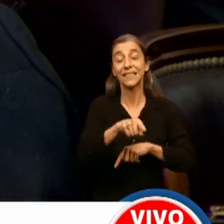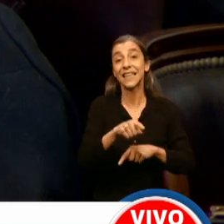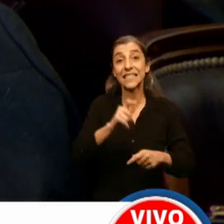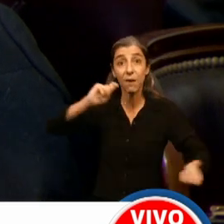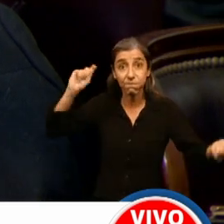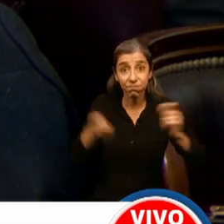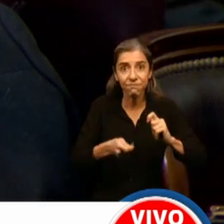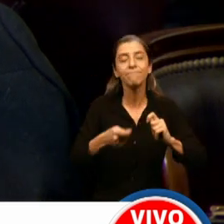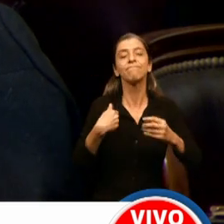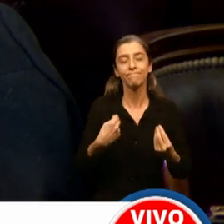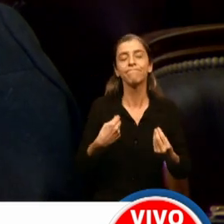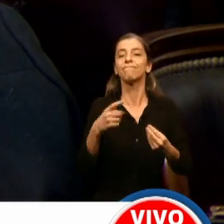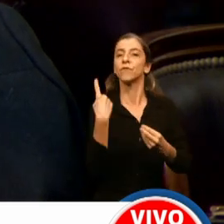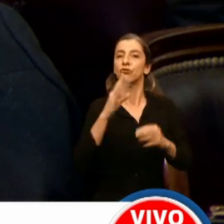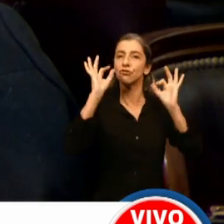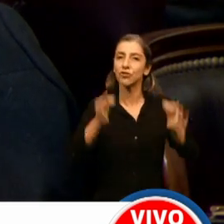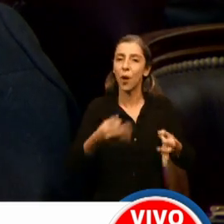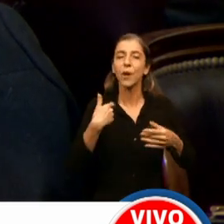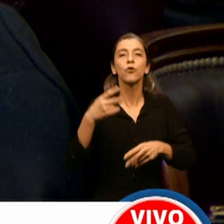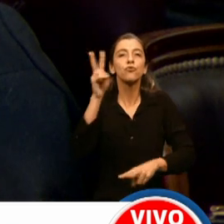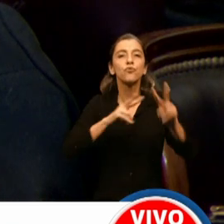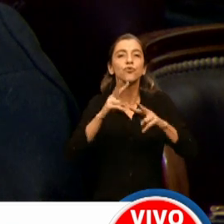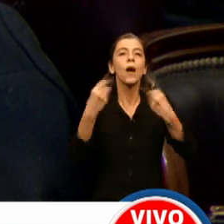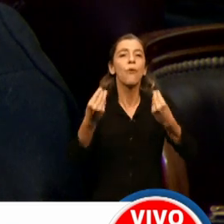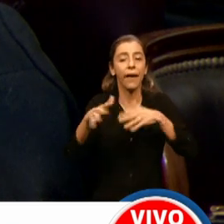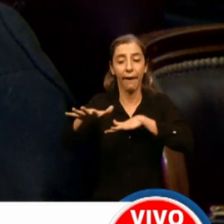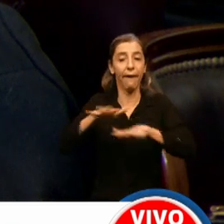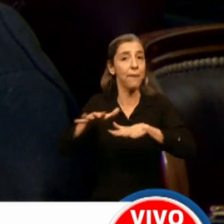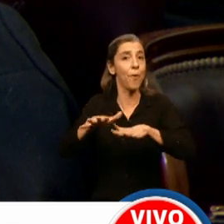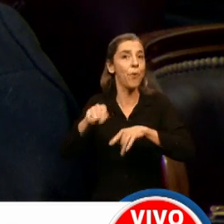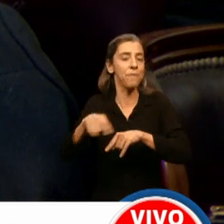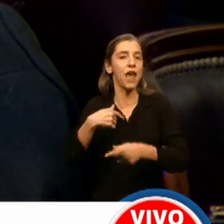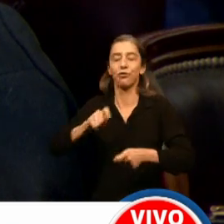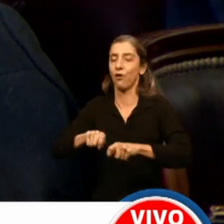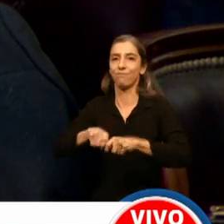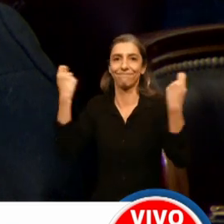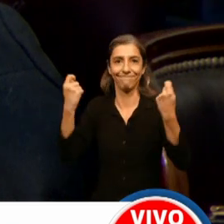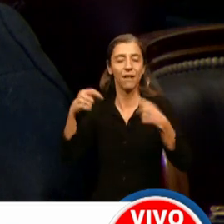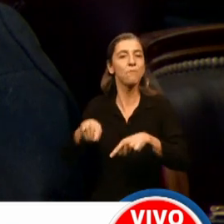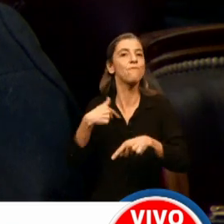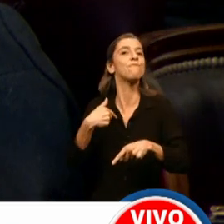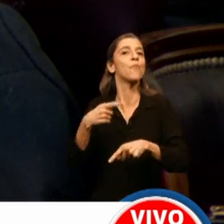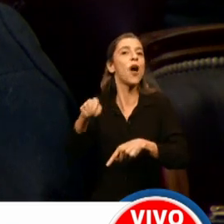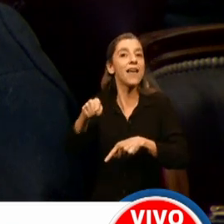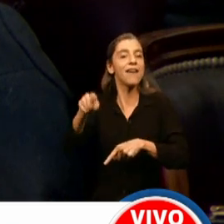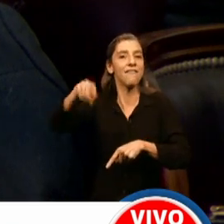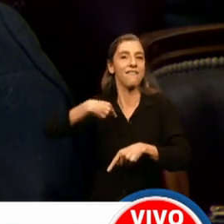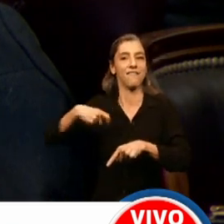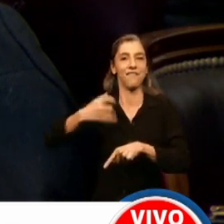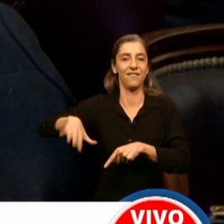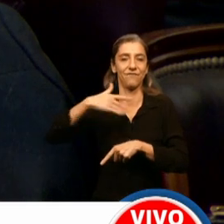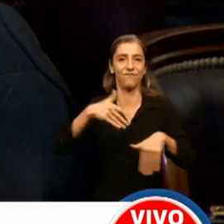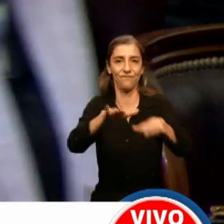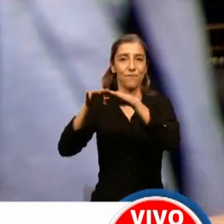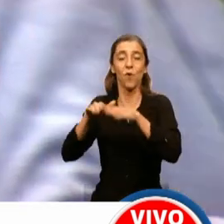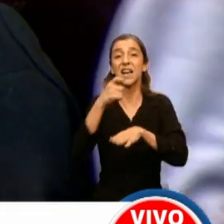en el sentido que se traducen en prácticas reclaman de la participación justa de la sociedad si sólo